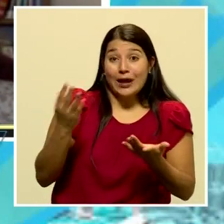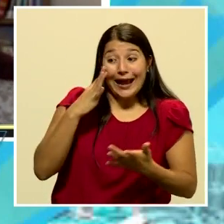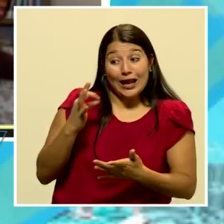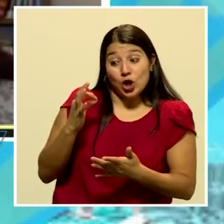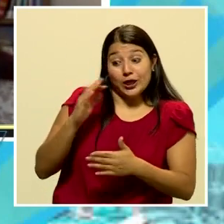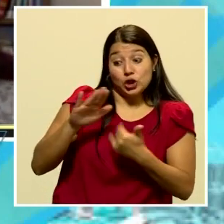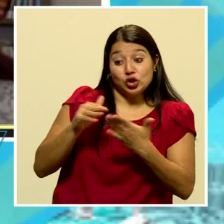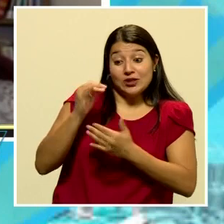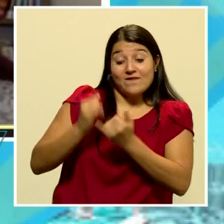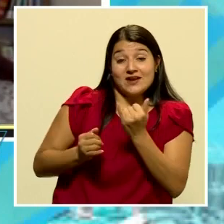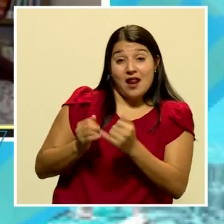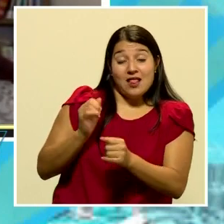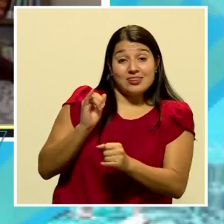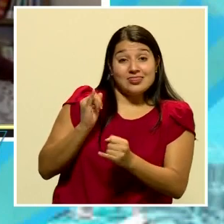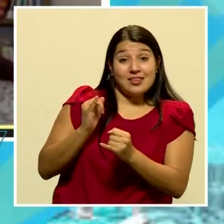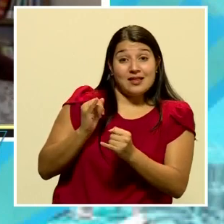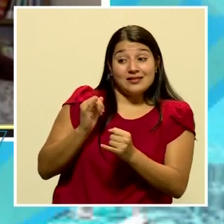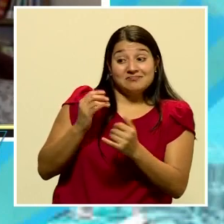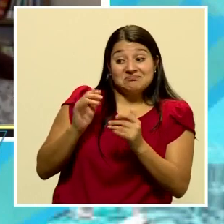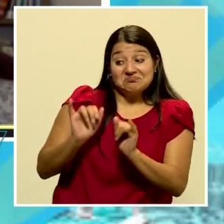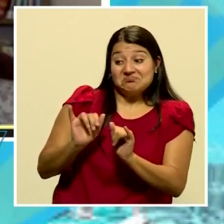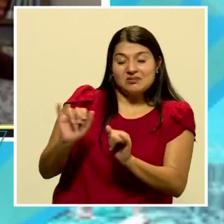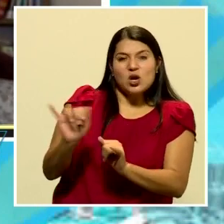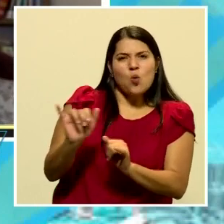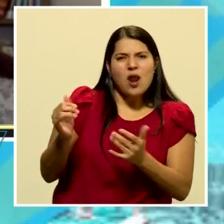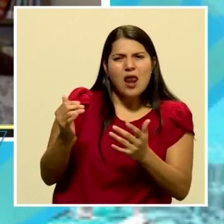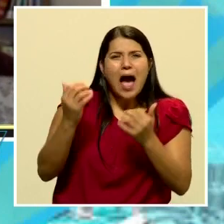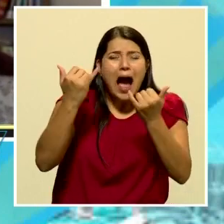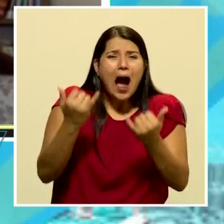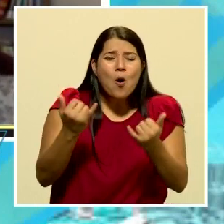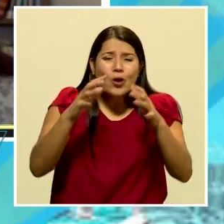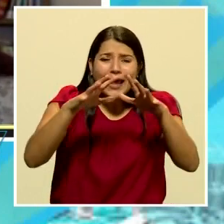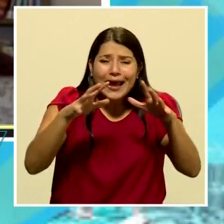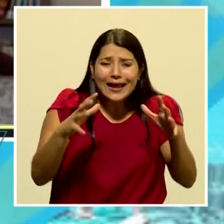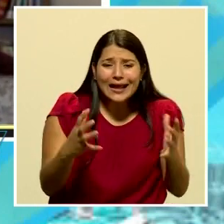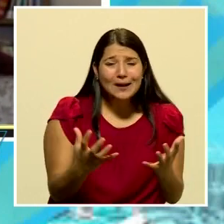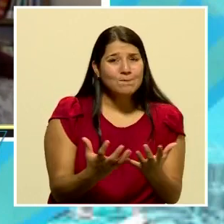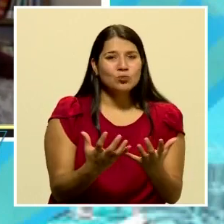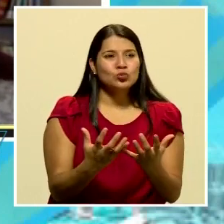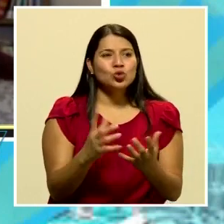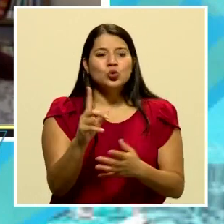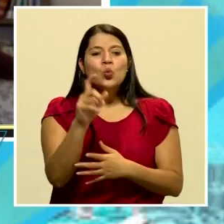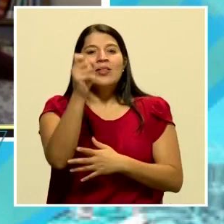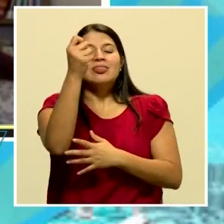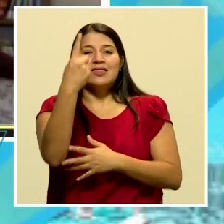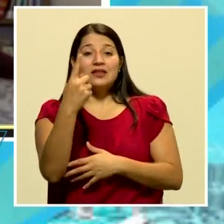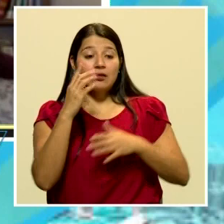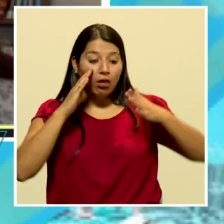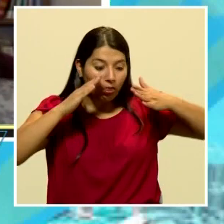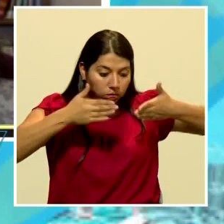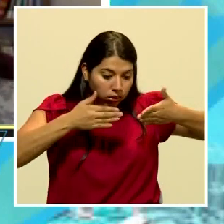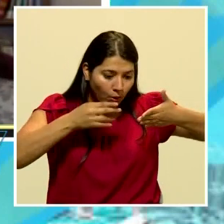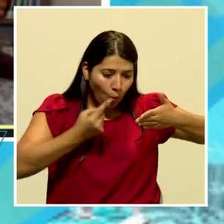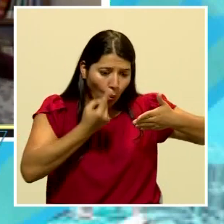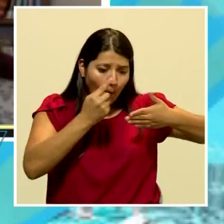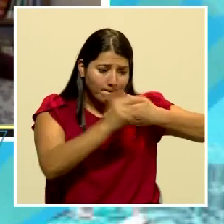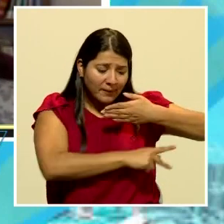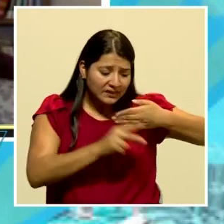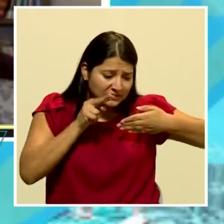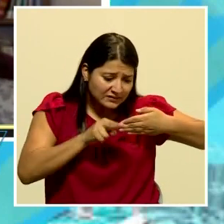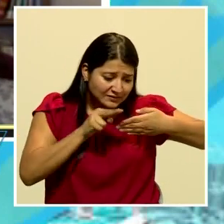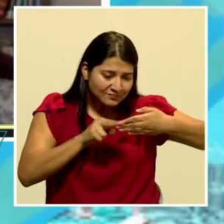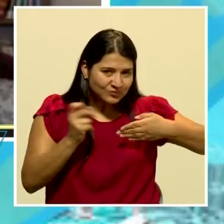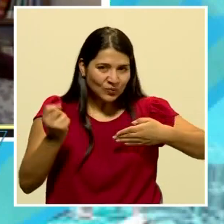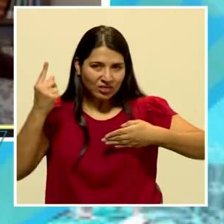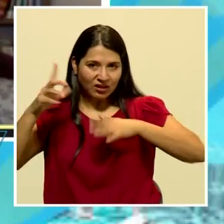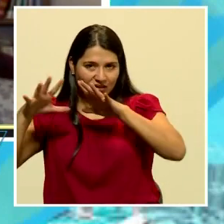todos, porque el mundo no se entiende, cada vez se entiende menos si uno solo lo mira en un país. Para entender lo que pasa en un país, cada